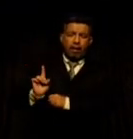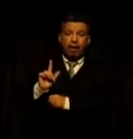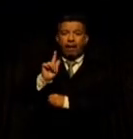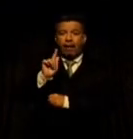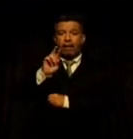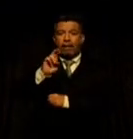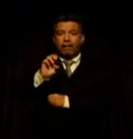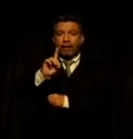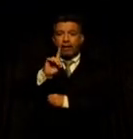freddy en planning